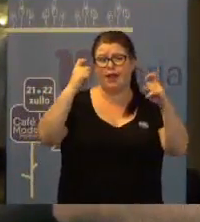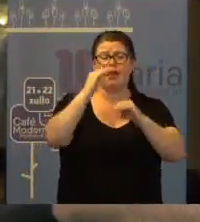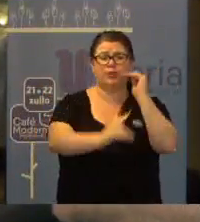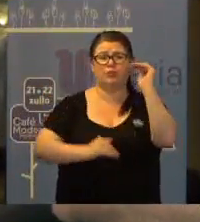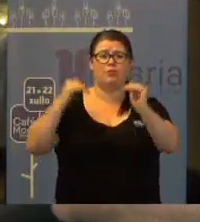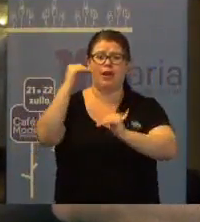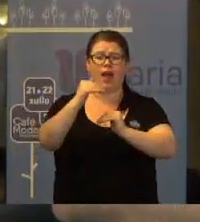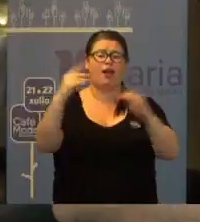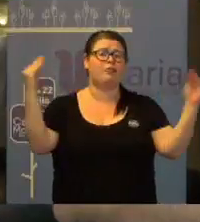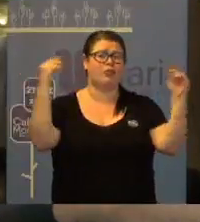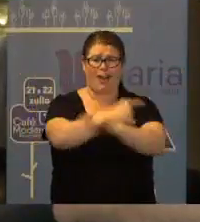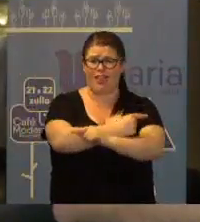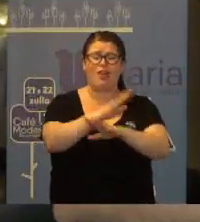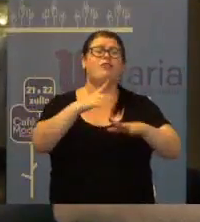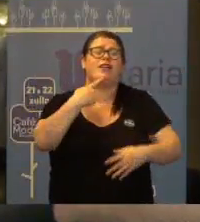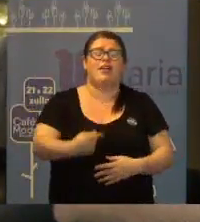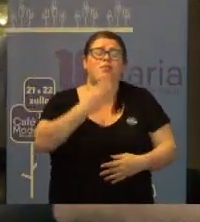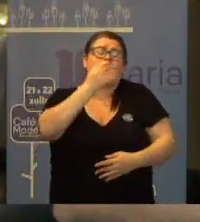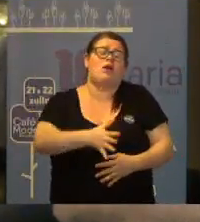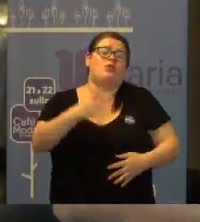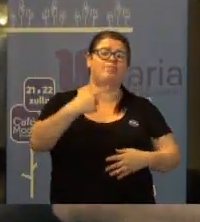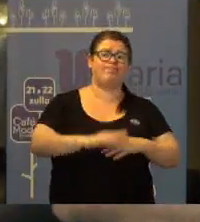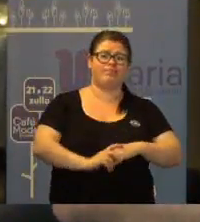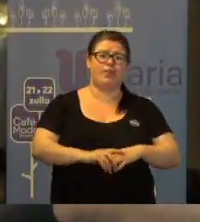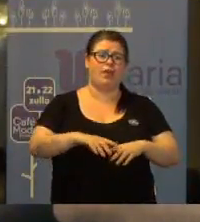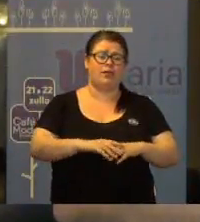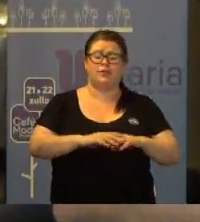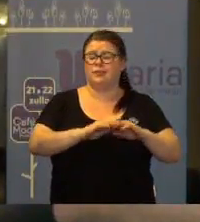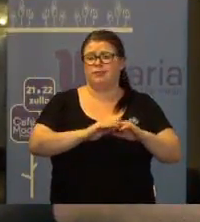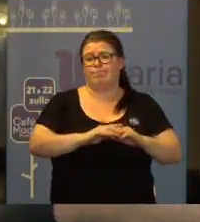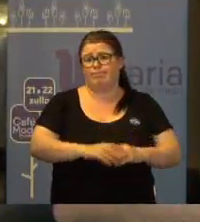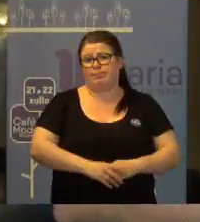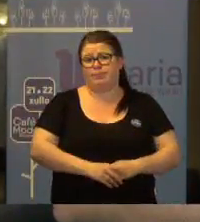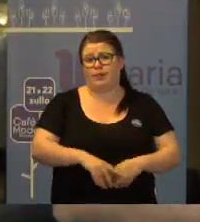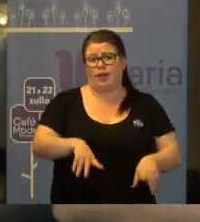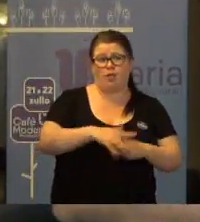esa contradicción, e dicindo, bueno, non se trata desto, se trata de,